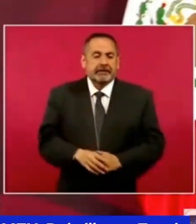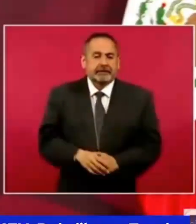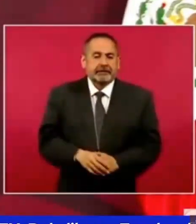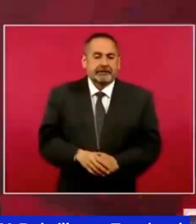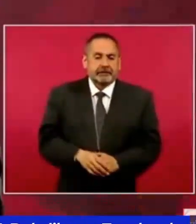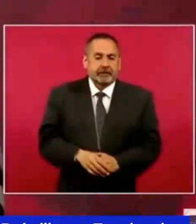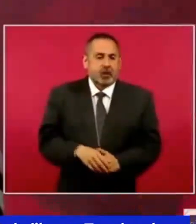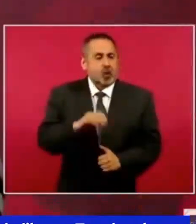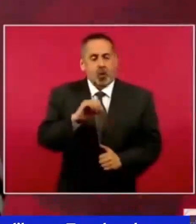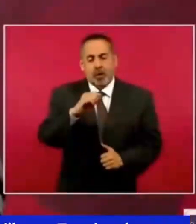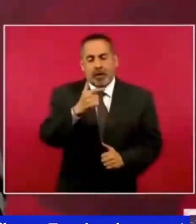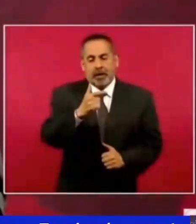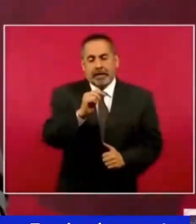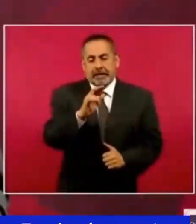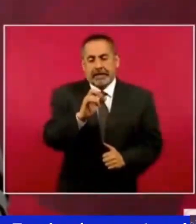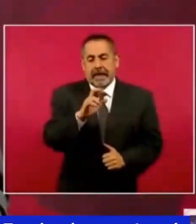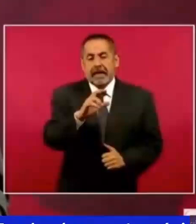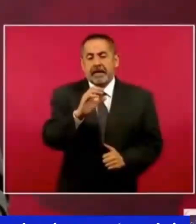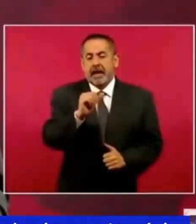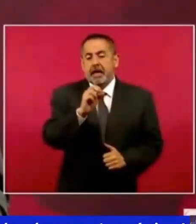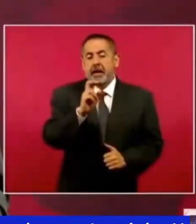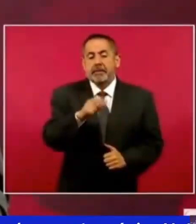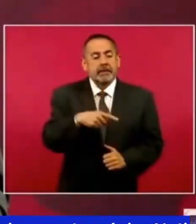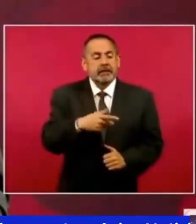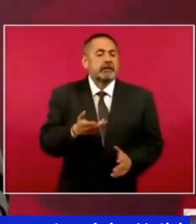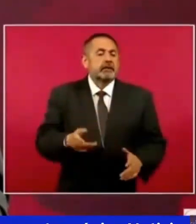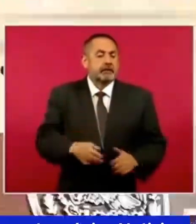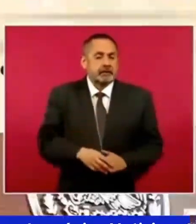o Aguilar Camín.